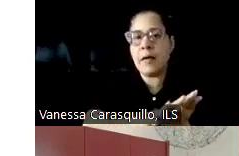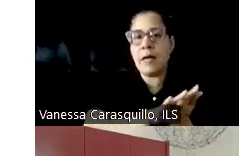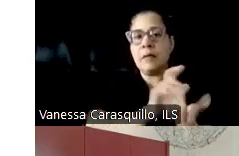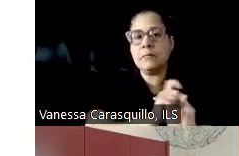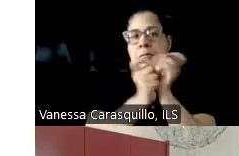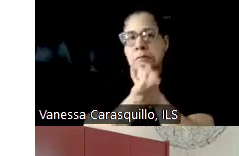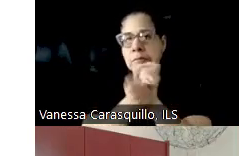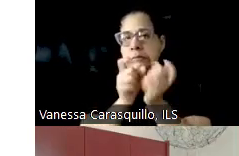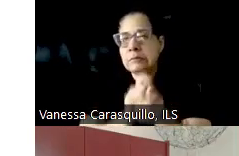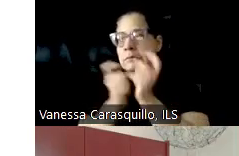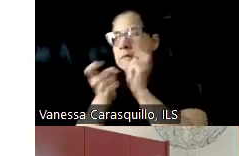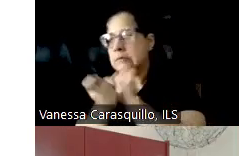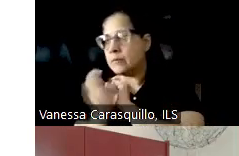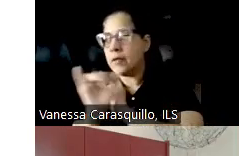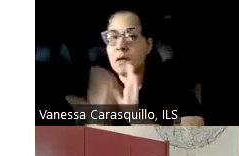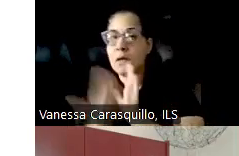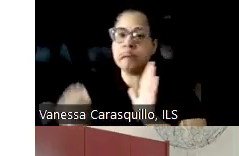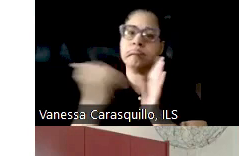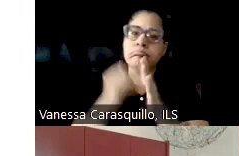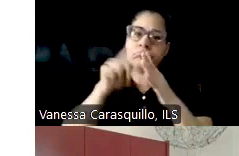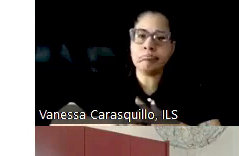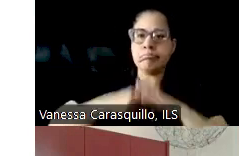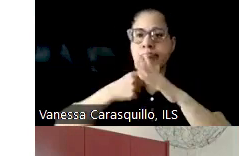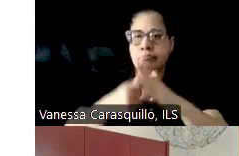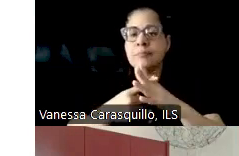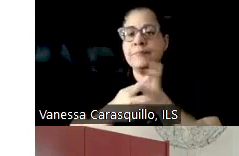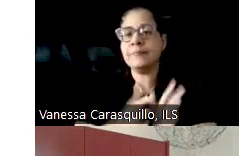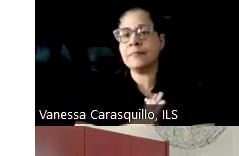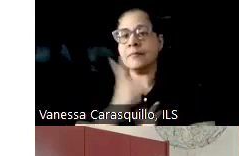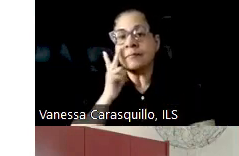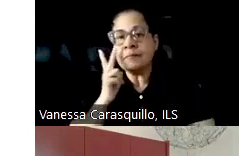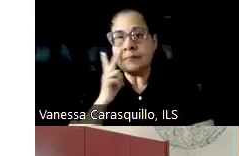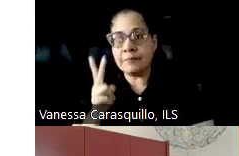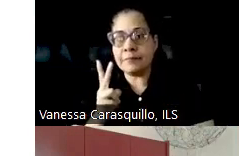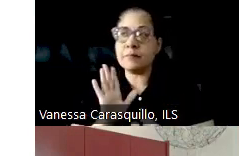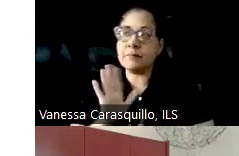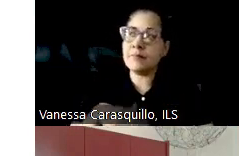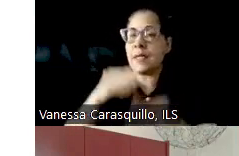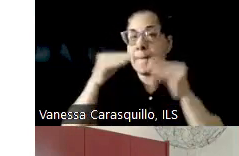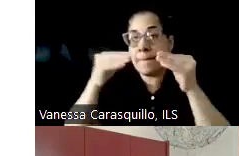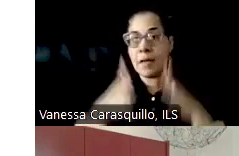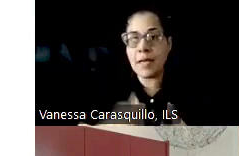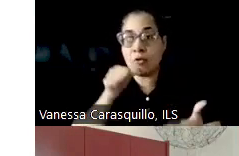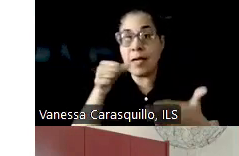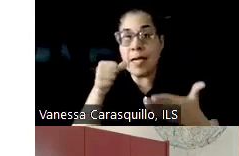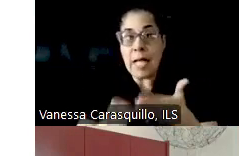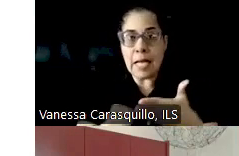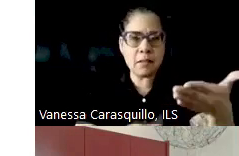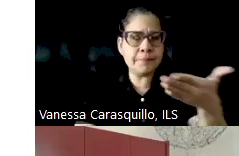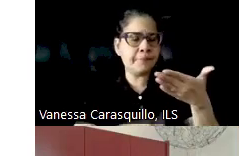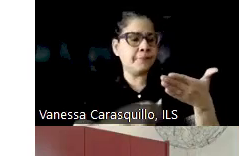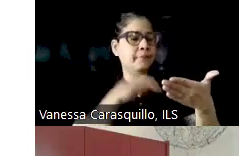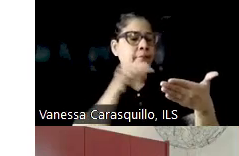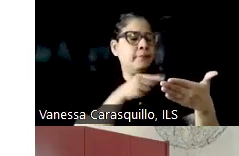es como borrón y cuenta nueva. Y vemos las quejas de los maestros, en las cartas que nos envían, en los cuestionarios que nos